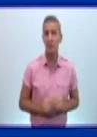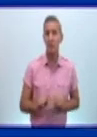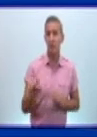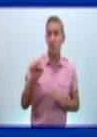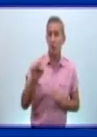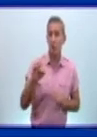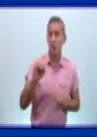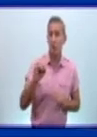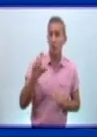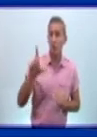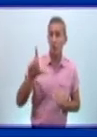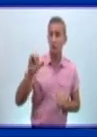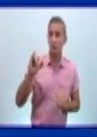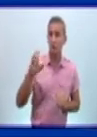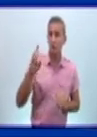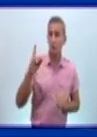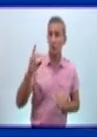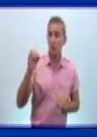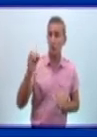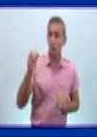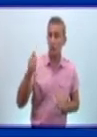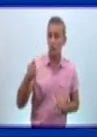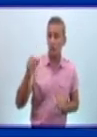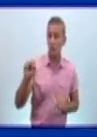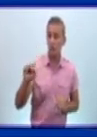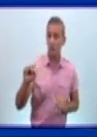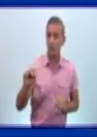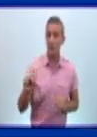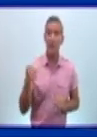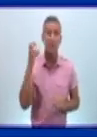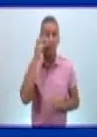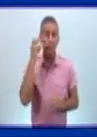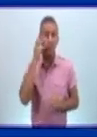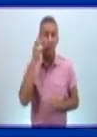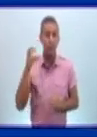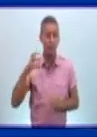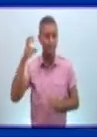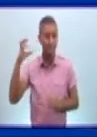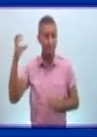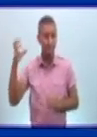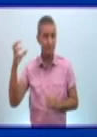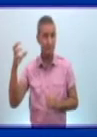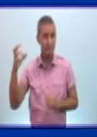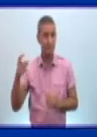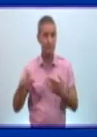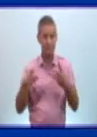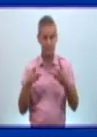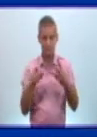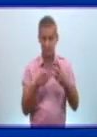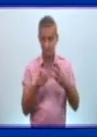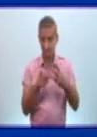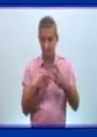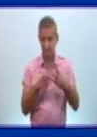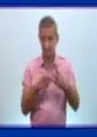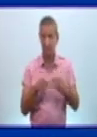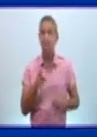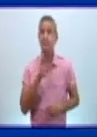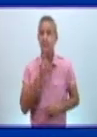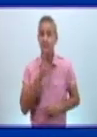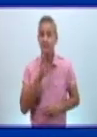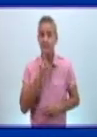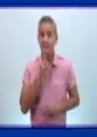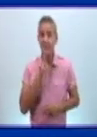sólidas, disoluciones gaseosas y disoluciones líquidas. Dentro de las